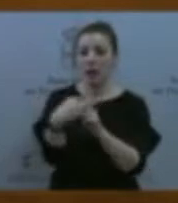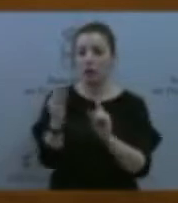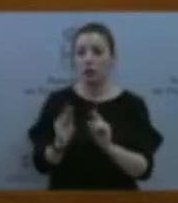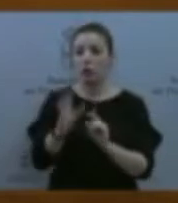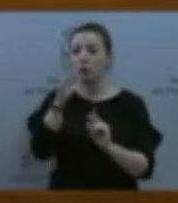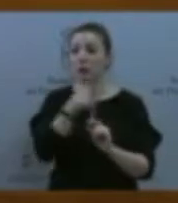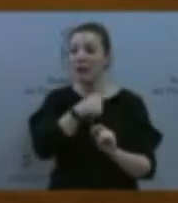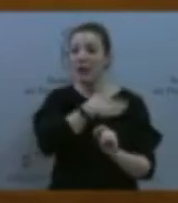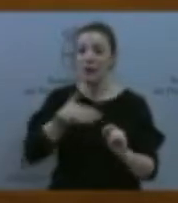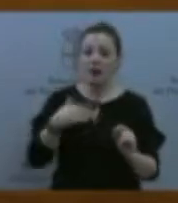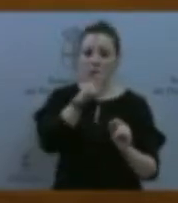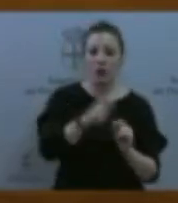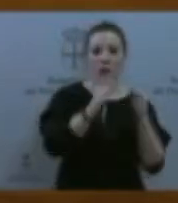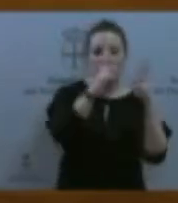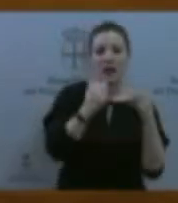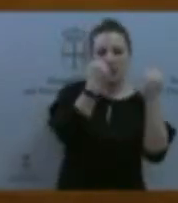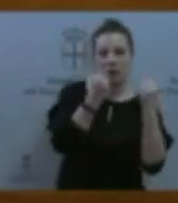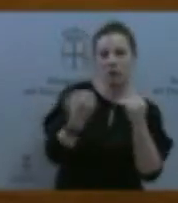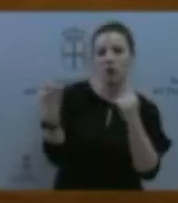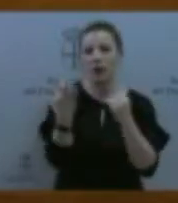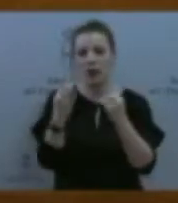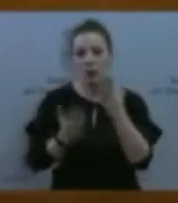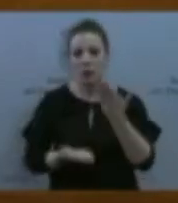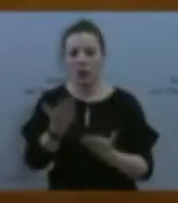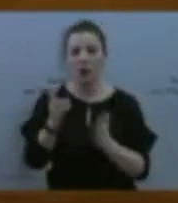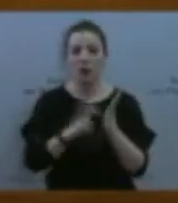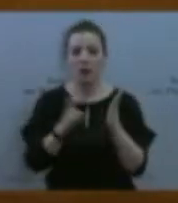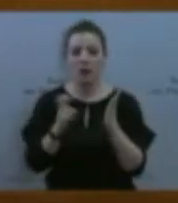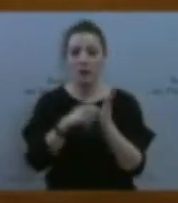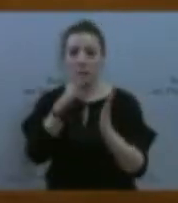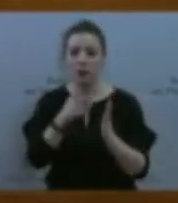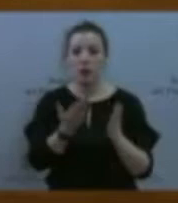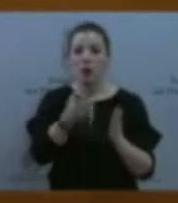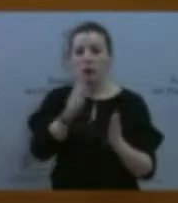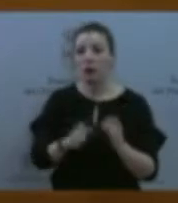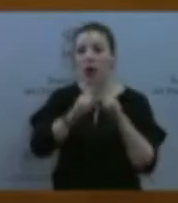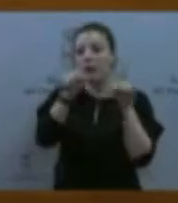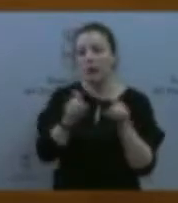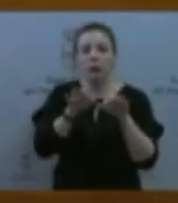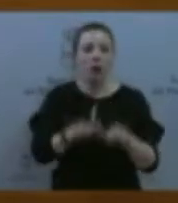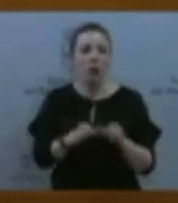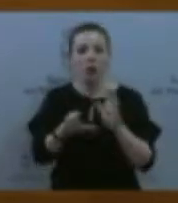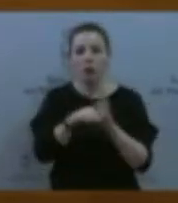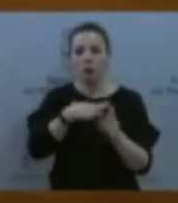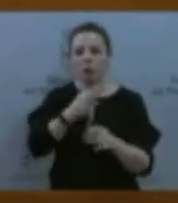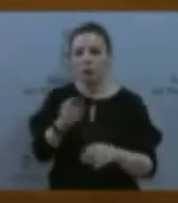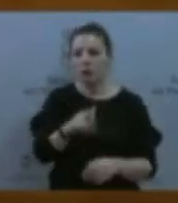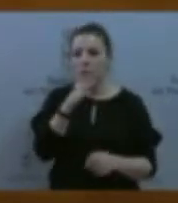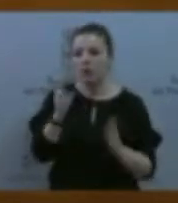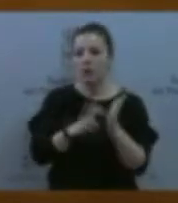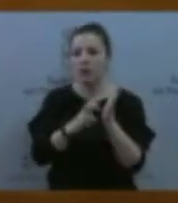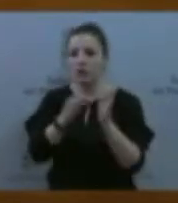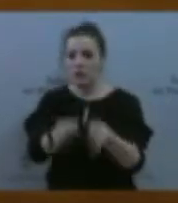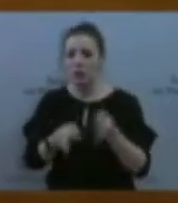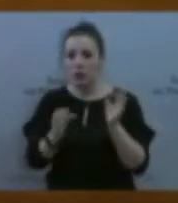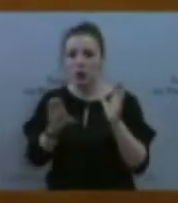va a resolver el problema. Luego ya pondré a un informático a escribir el código posible, porque un físico pues, siempre va a escribir un código más largo, no lo va a hacer de la mejor manera,